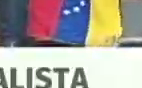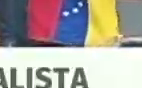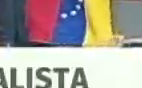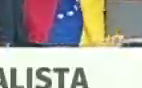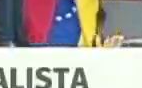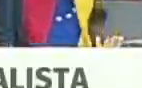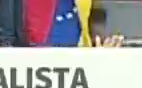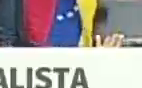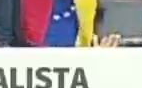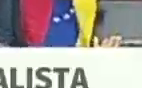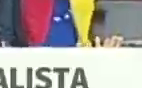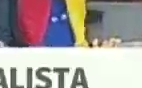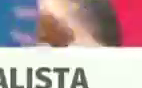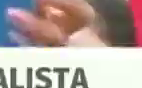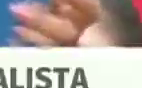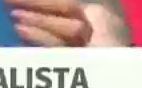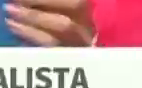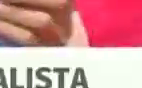¿verdad?